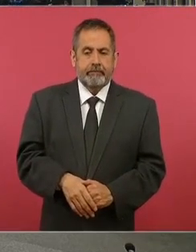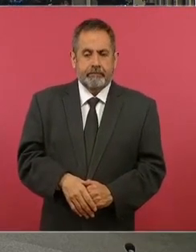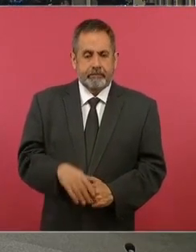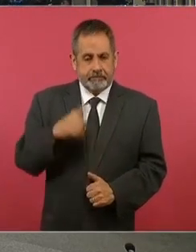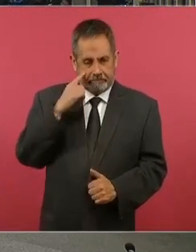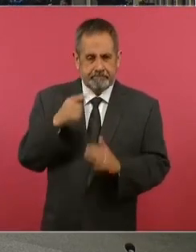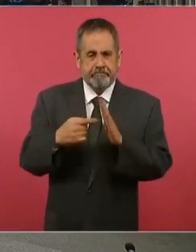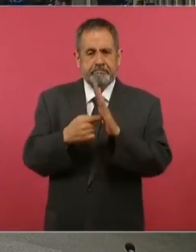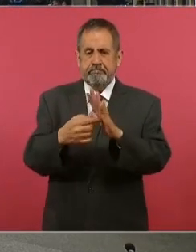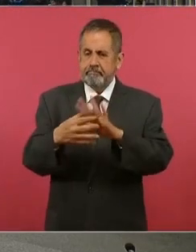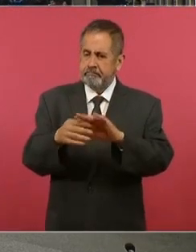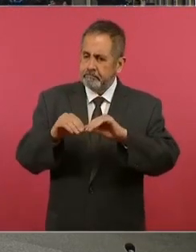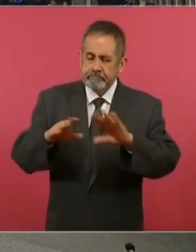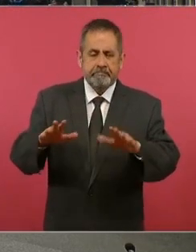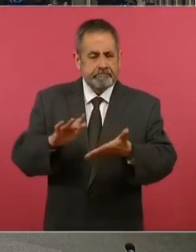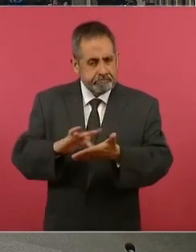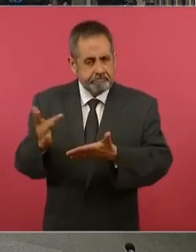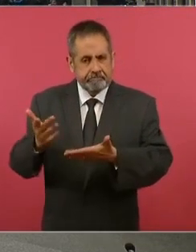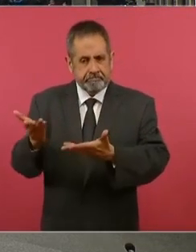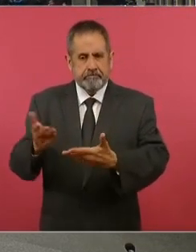para agradecerles.